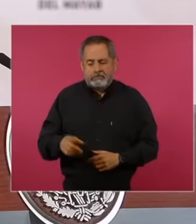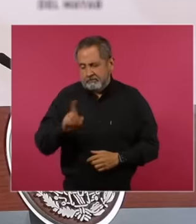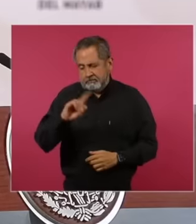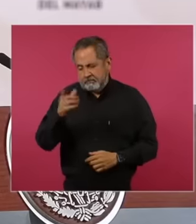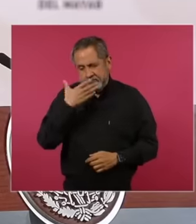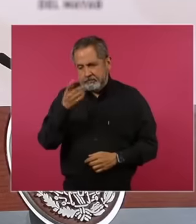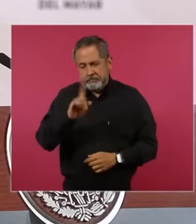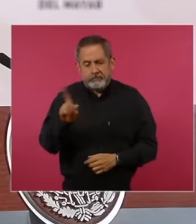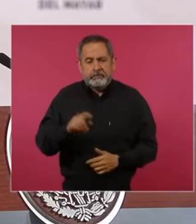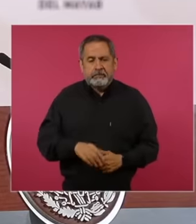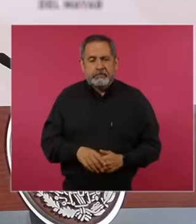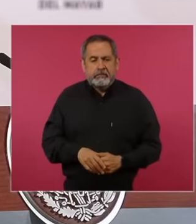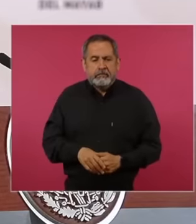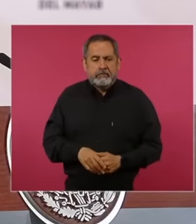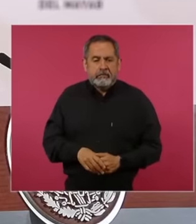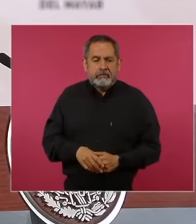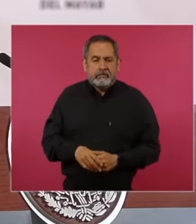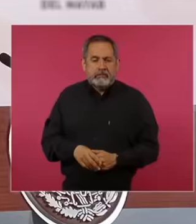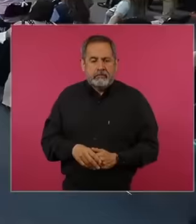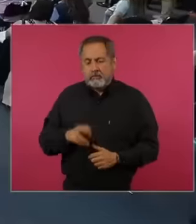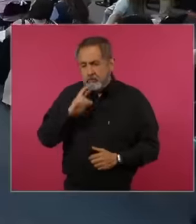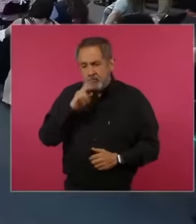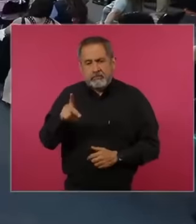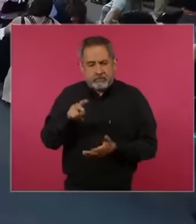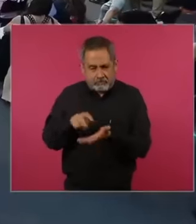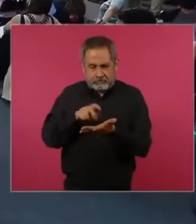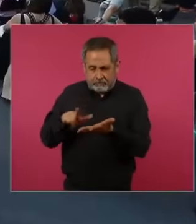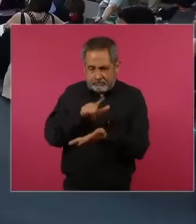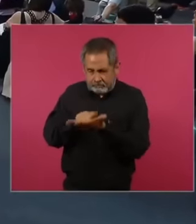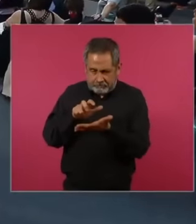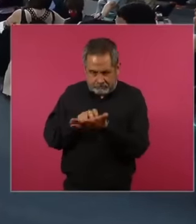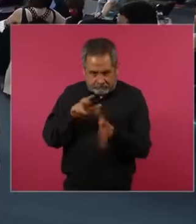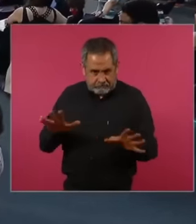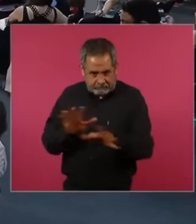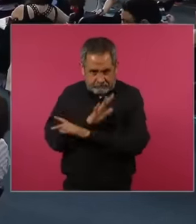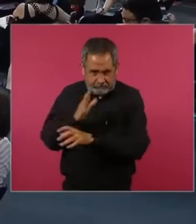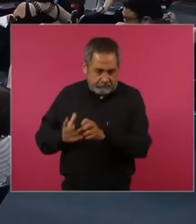Eso no. ¿Es mejor la reforma?